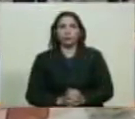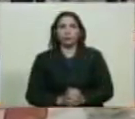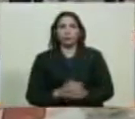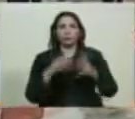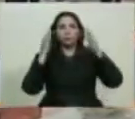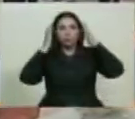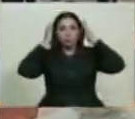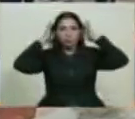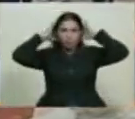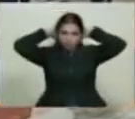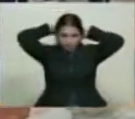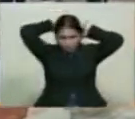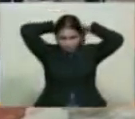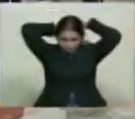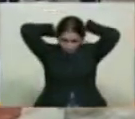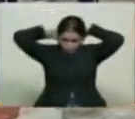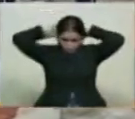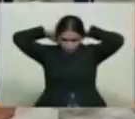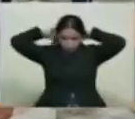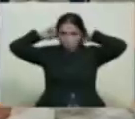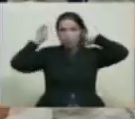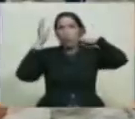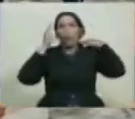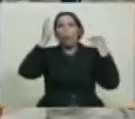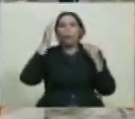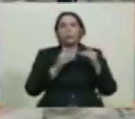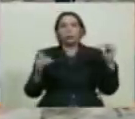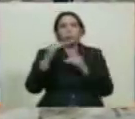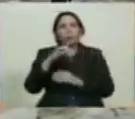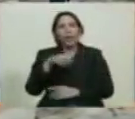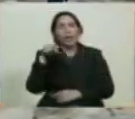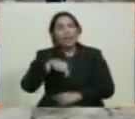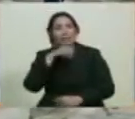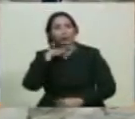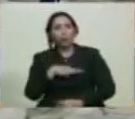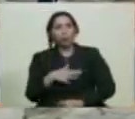la conciencia superior de esta época histórica.